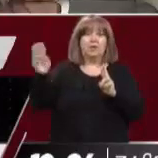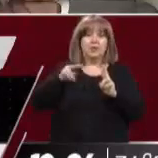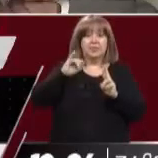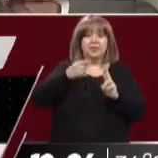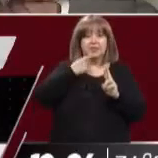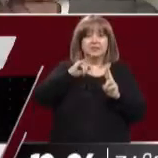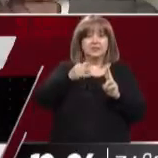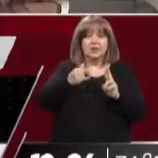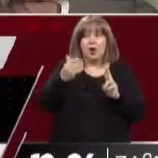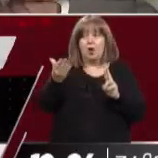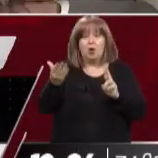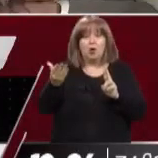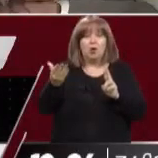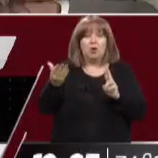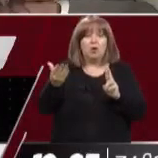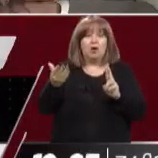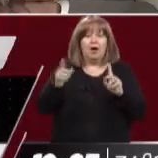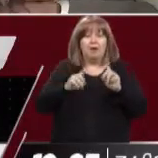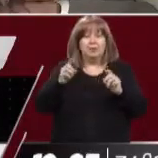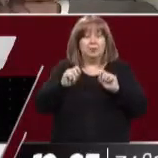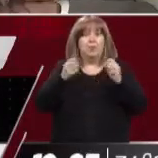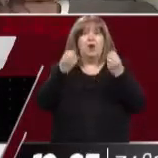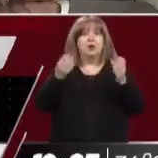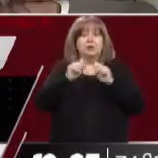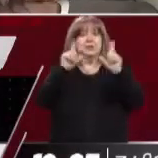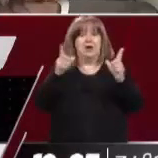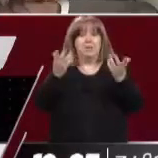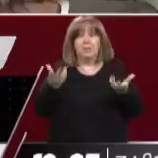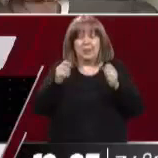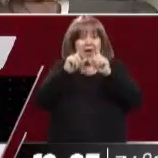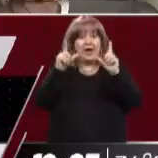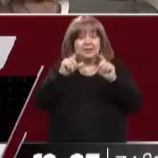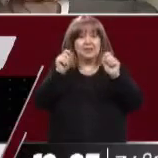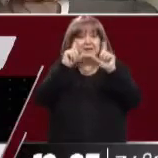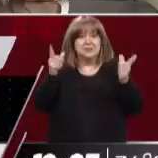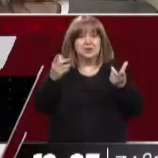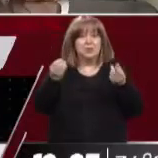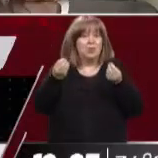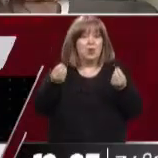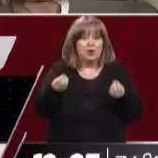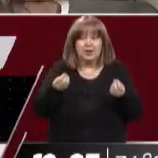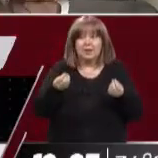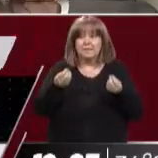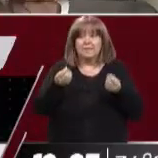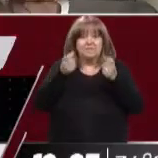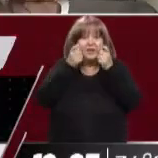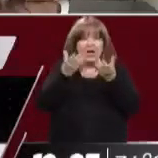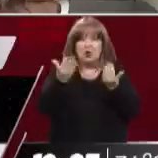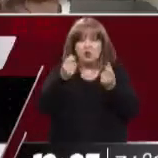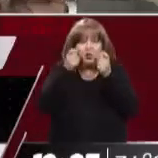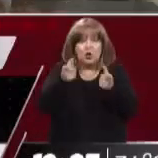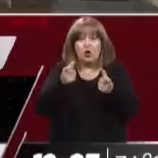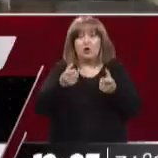femicidio. A veces nos llama, ¿no?, la atención qué pasa en el medio o ¿Qué falta políticas control. faltan, Claro, ¿no? ¿Qué o